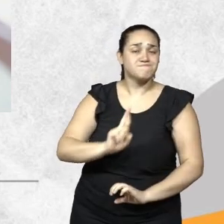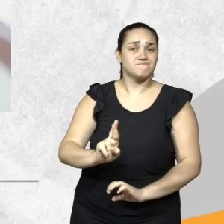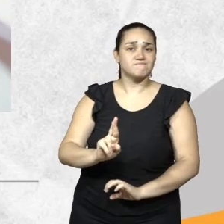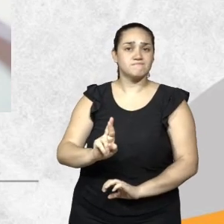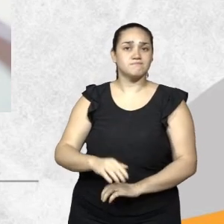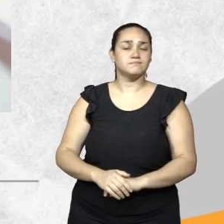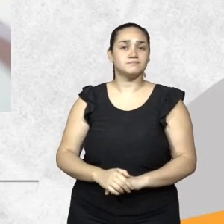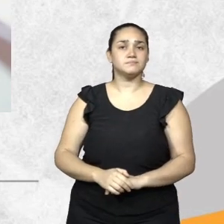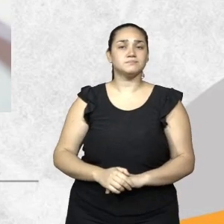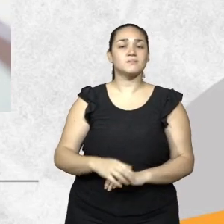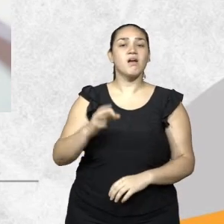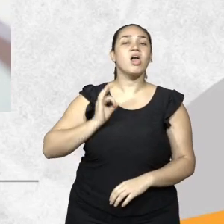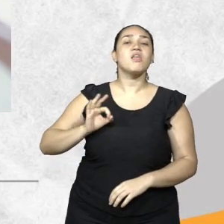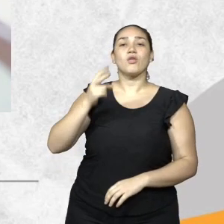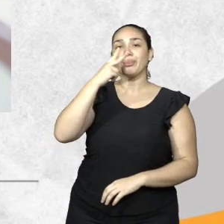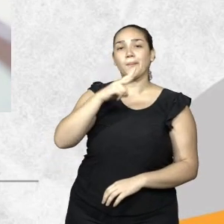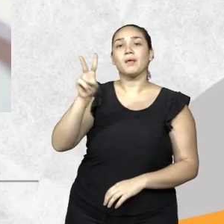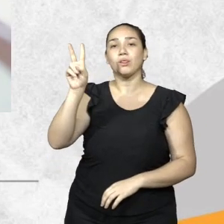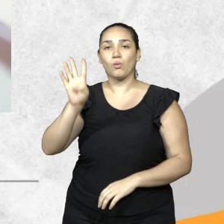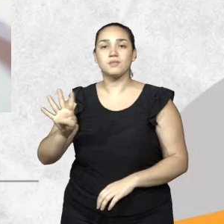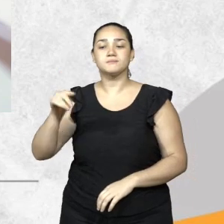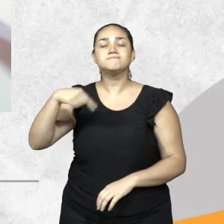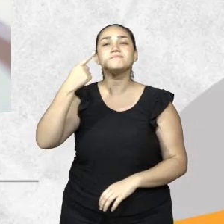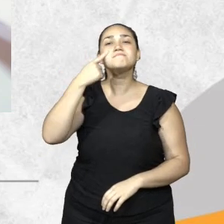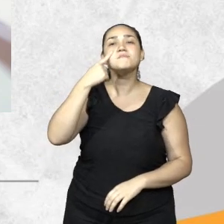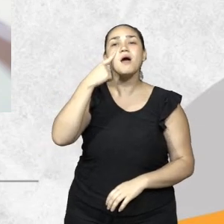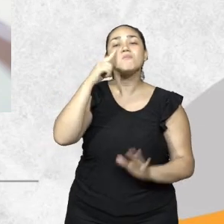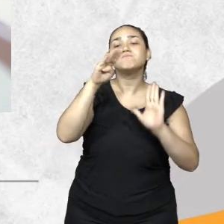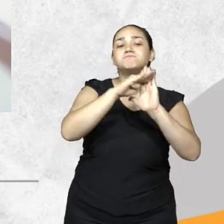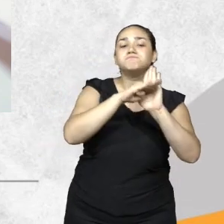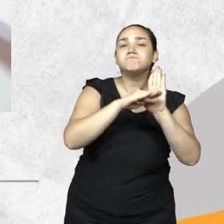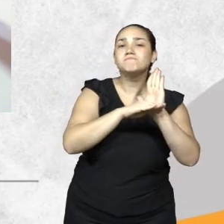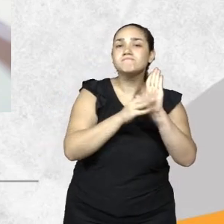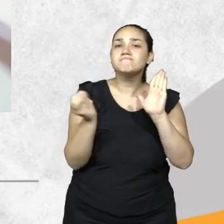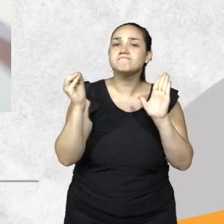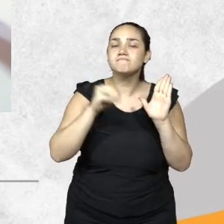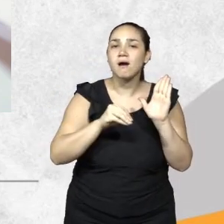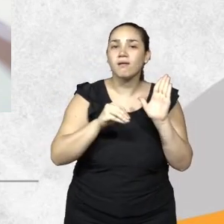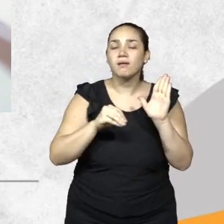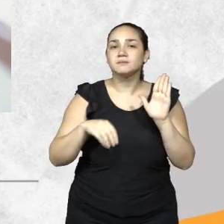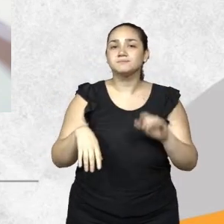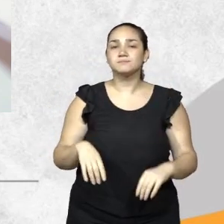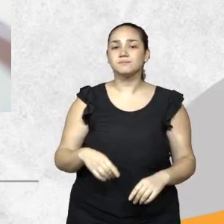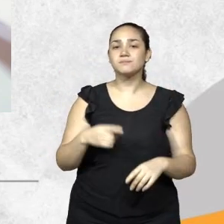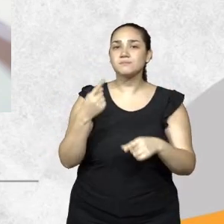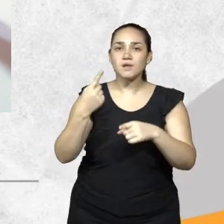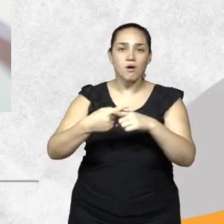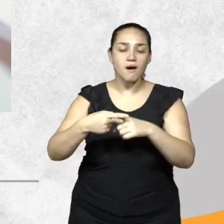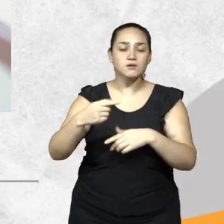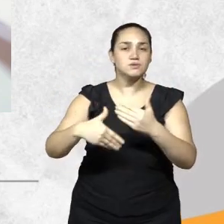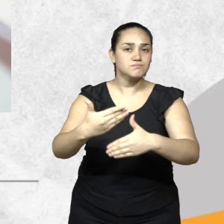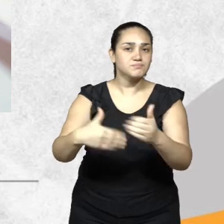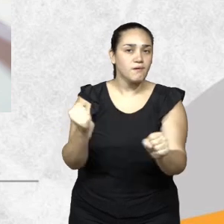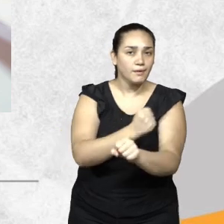un voto del 2004. Veamos otras características de los actos administrativos habilitadores desarrolladas